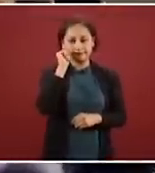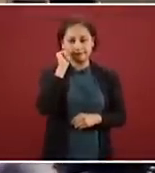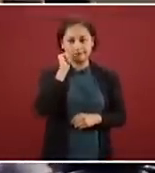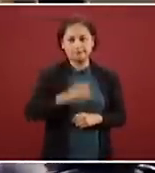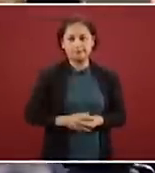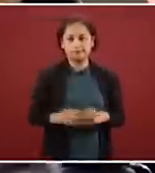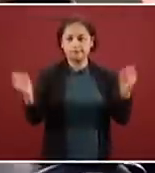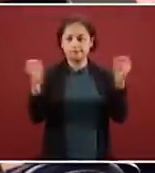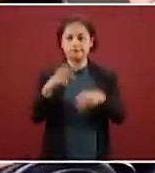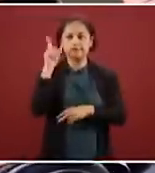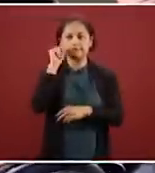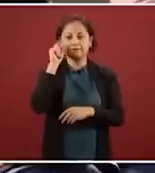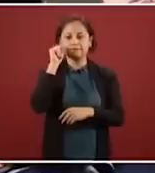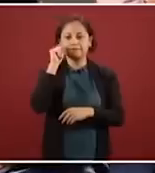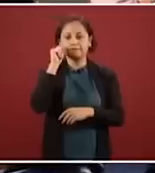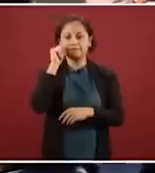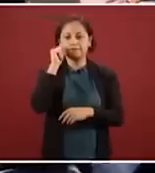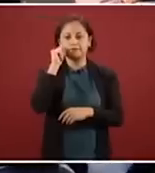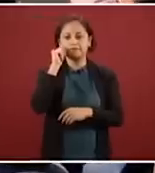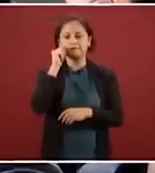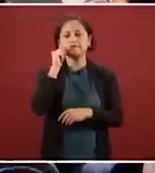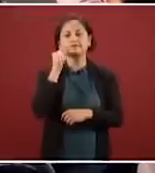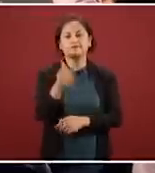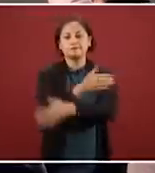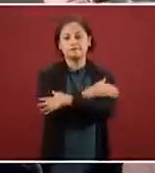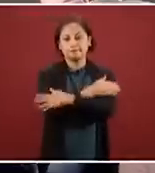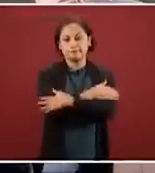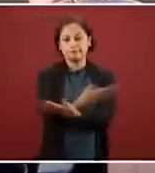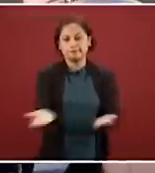Mañana nos vemos. Que la pasen muy bien. Así, miren, un abrazo.